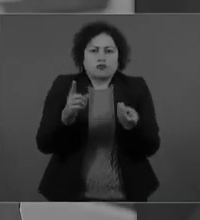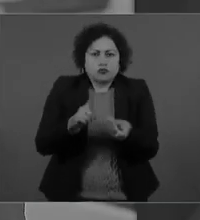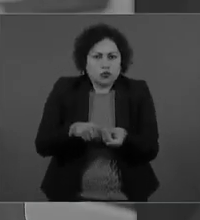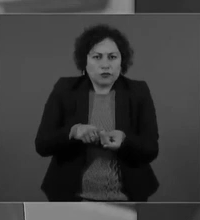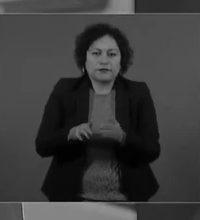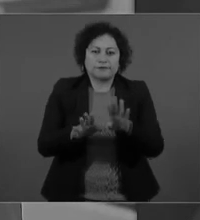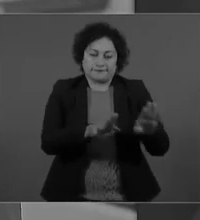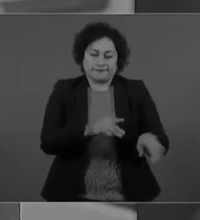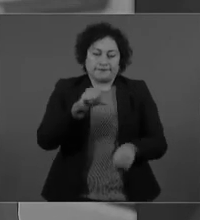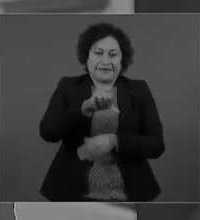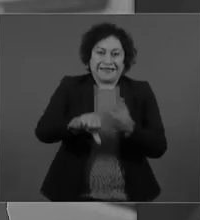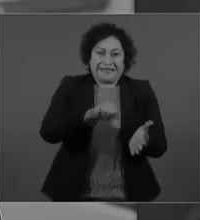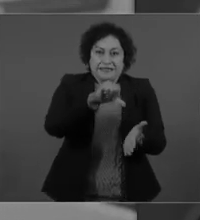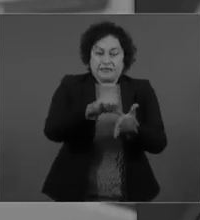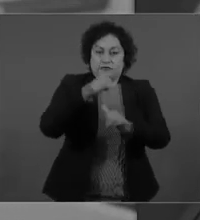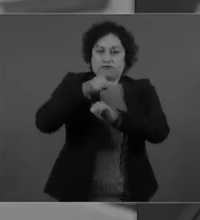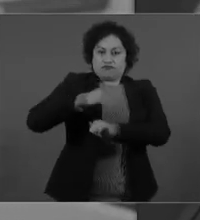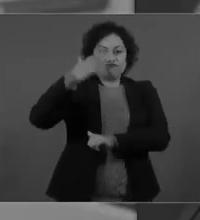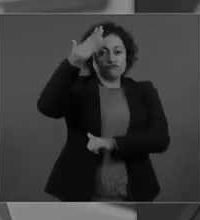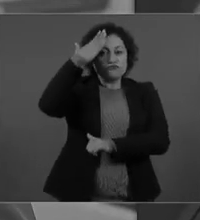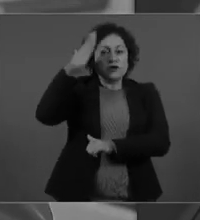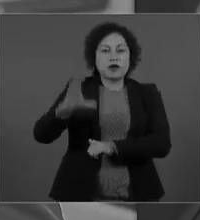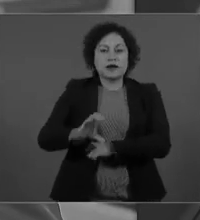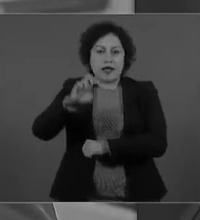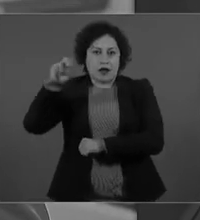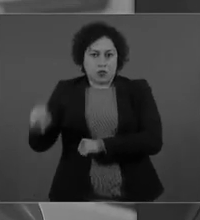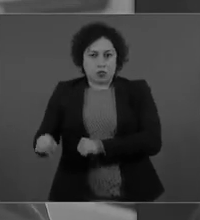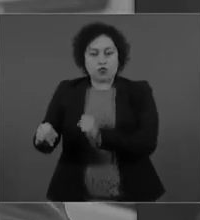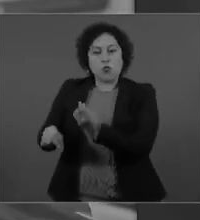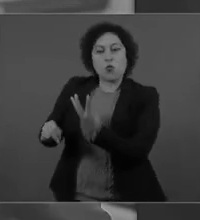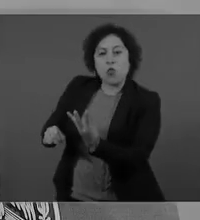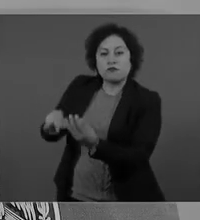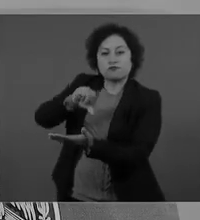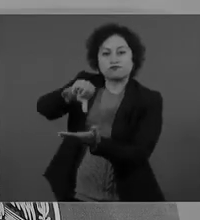comenté, está en Cancún y hay 4 puestos de control zonal.